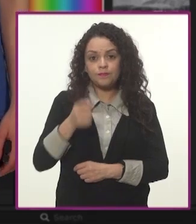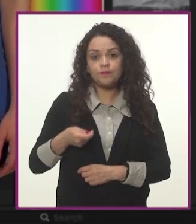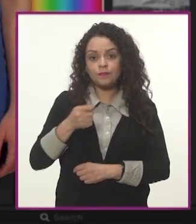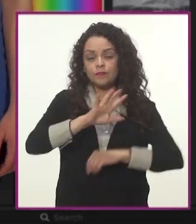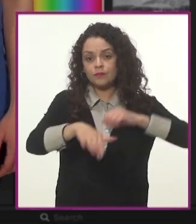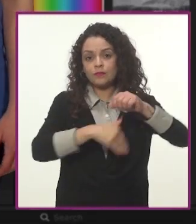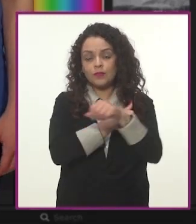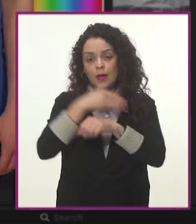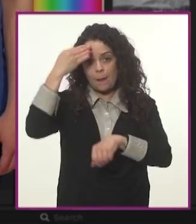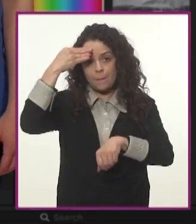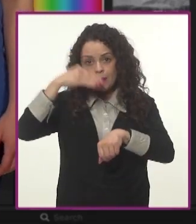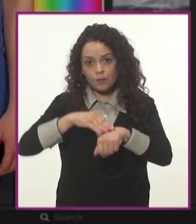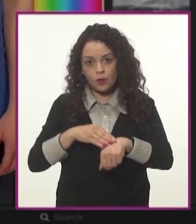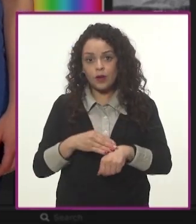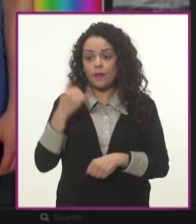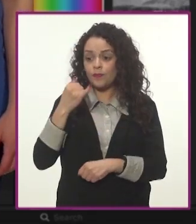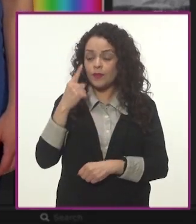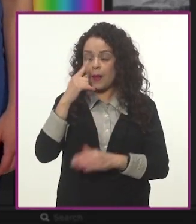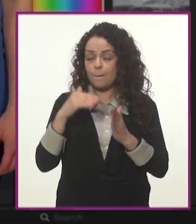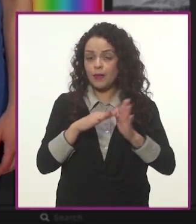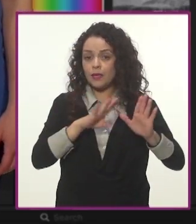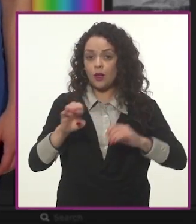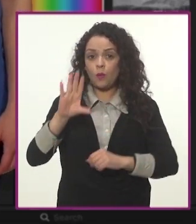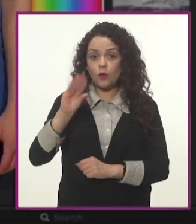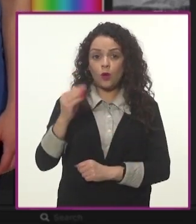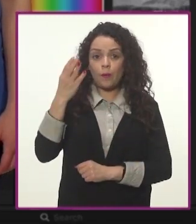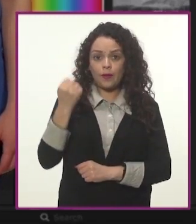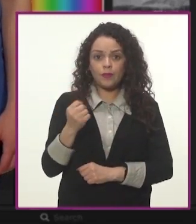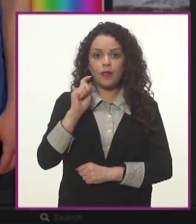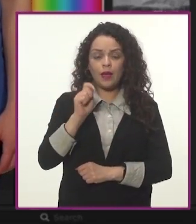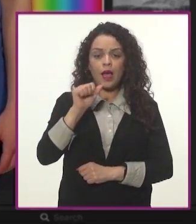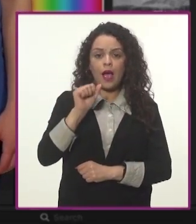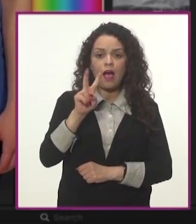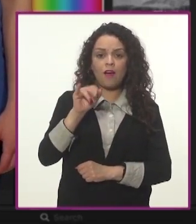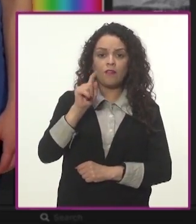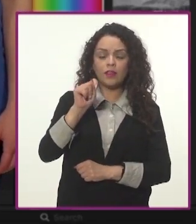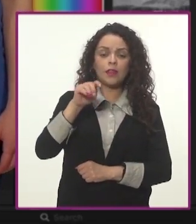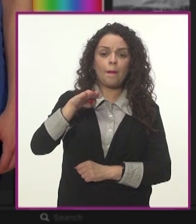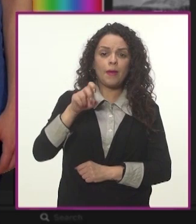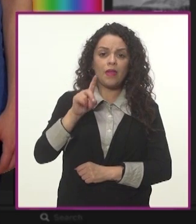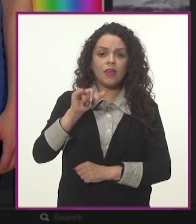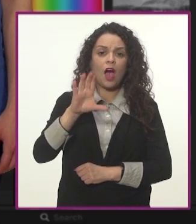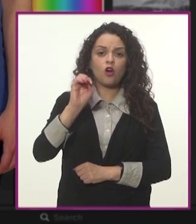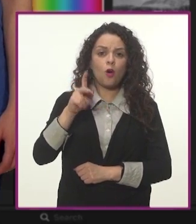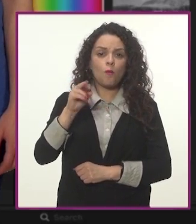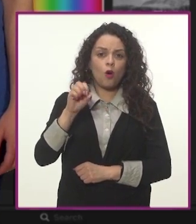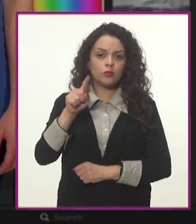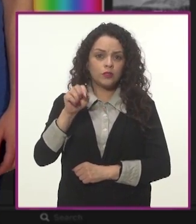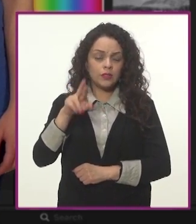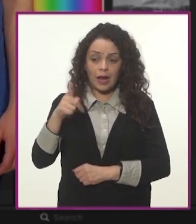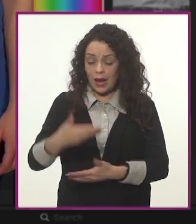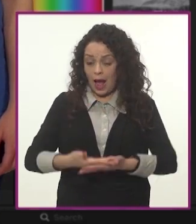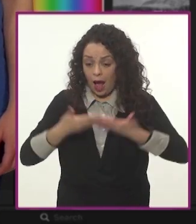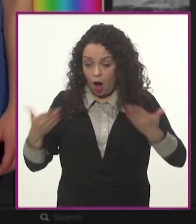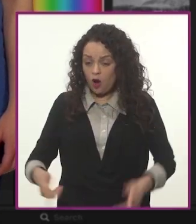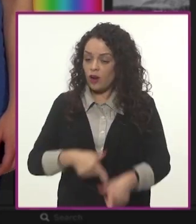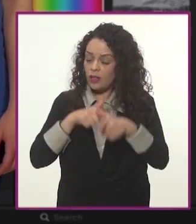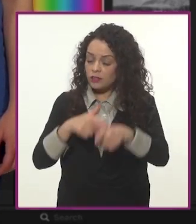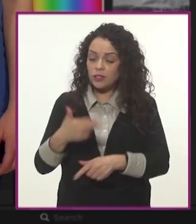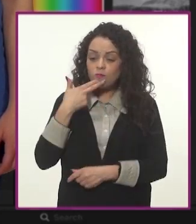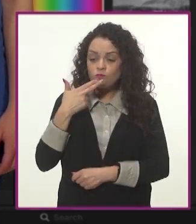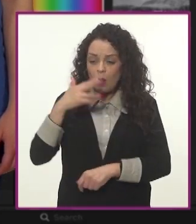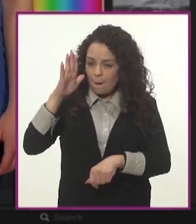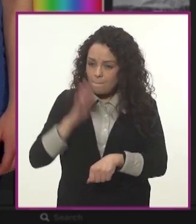en 1999 aparece el Avid Media Composer, que hasta hoy sigue siendo uno de los editores digitales